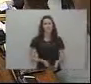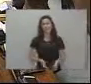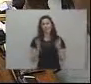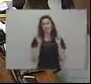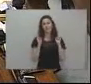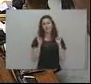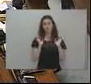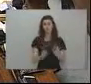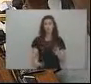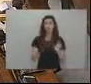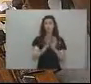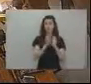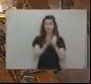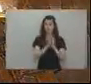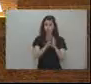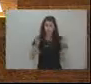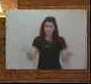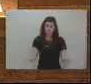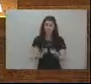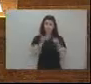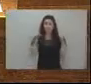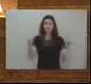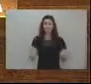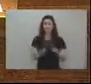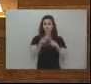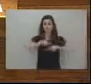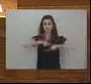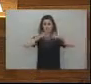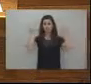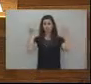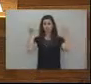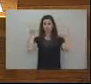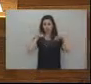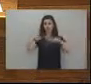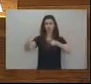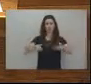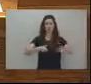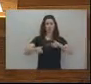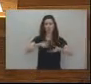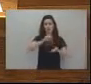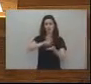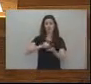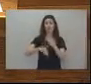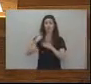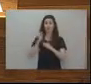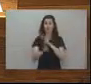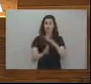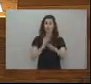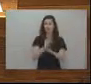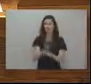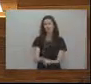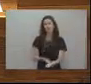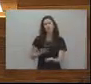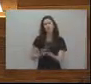currículos. Recuerdo que eso fue por demandas ciudadanas durante la anterior legislatura que decían que